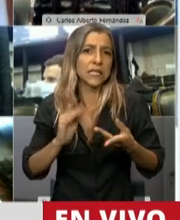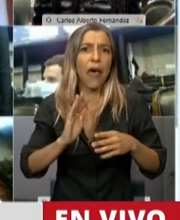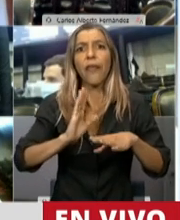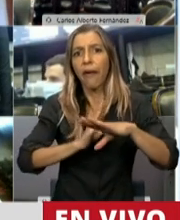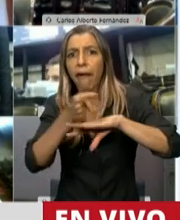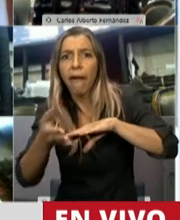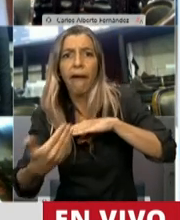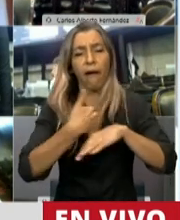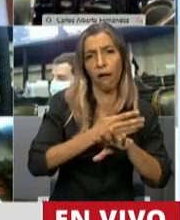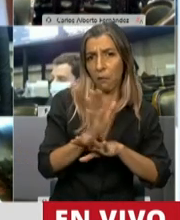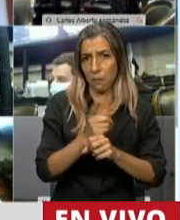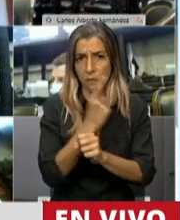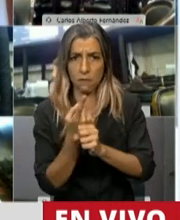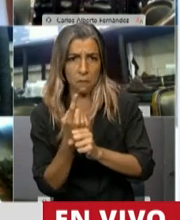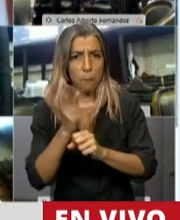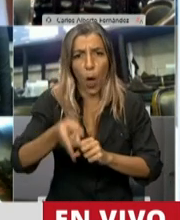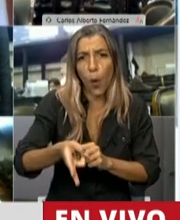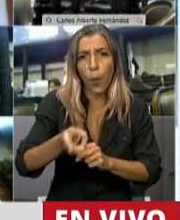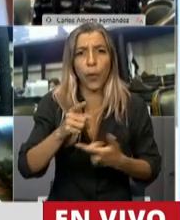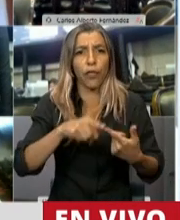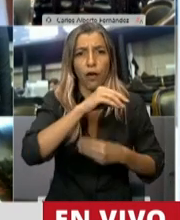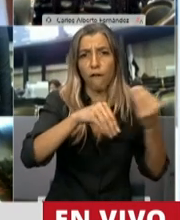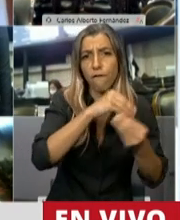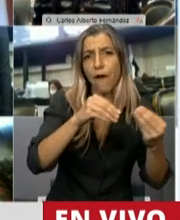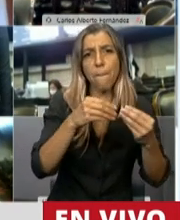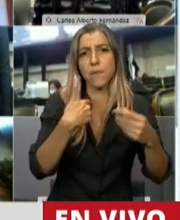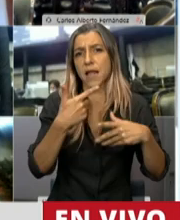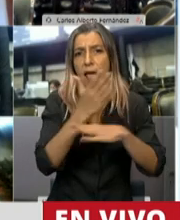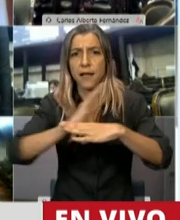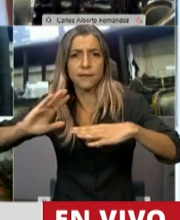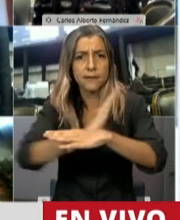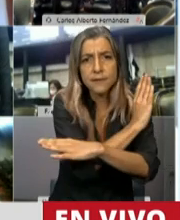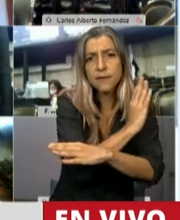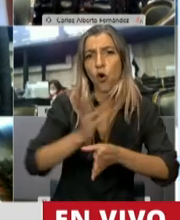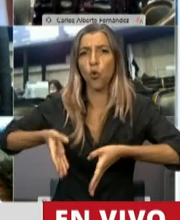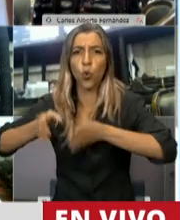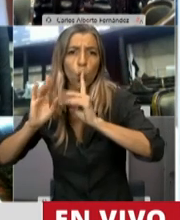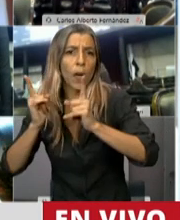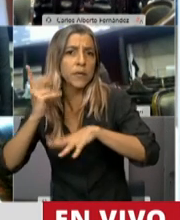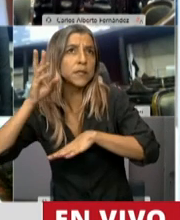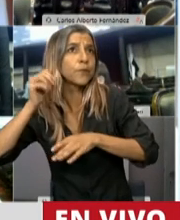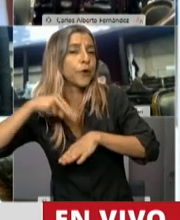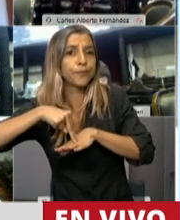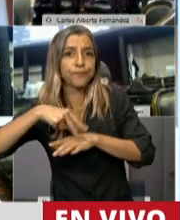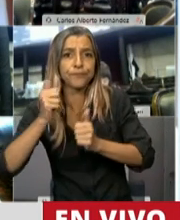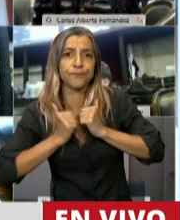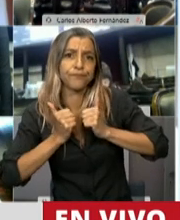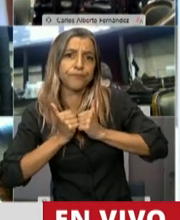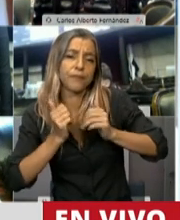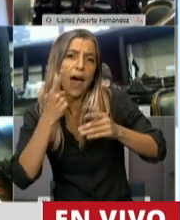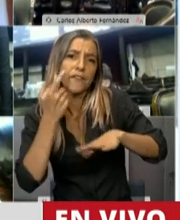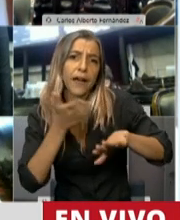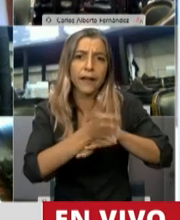dejado tirados a la gente, a familias, a la vera de la ruta, y eso también es vulneración de derechos